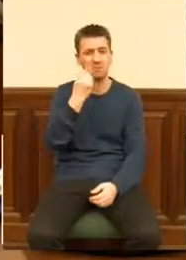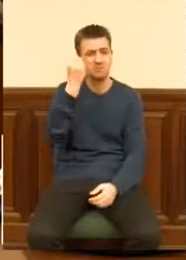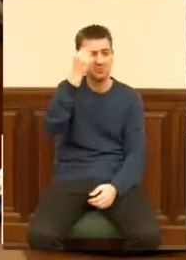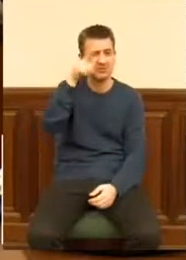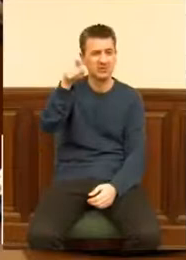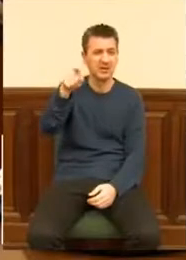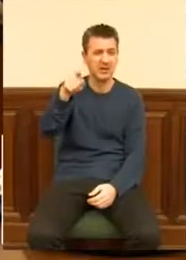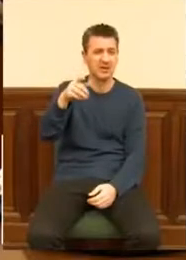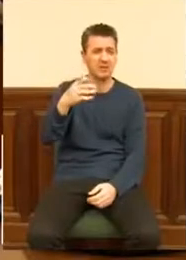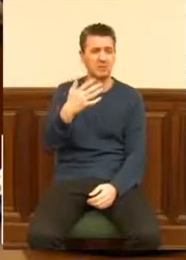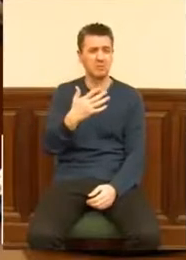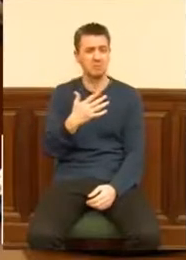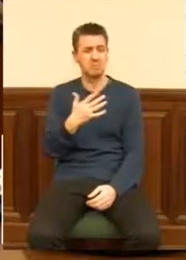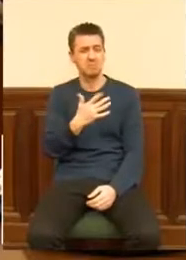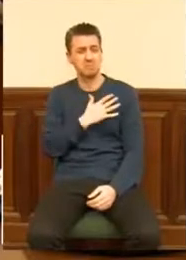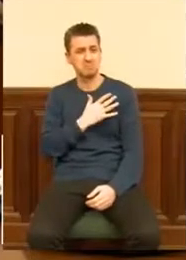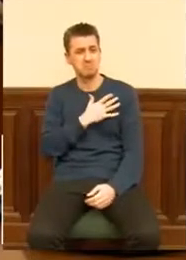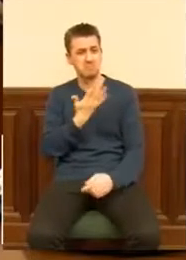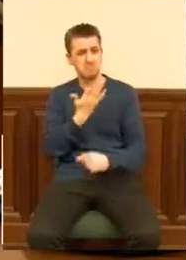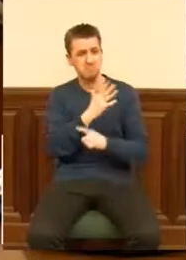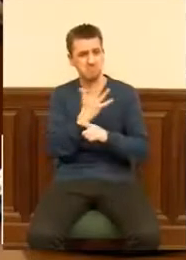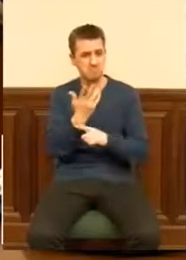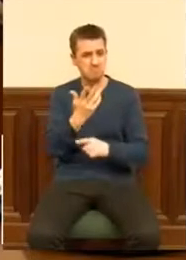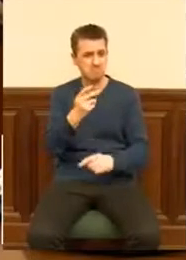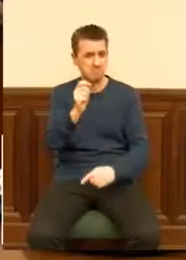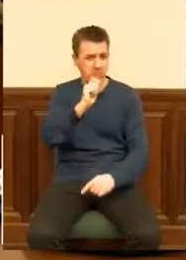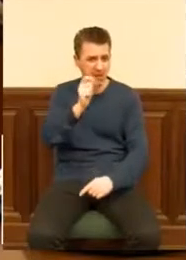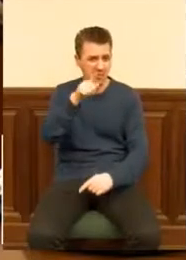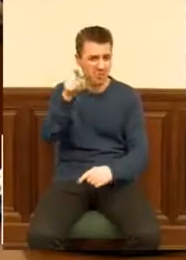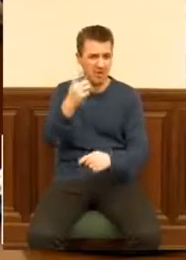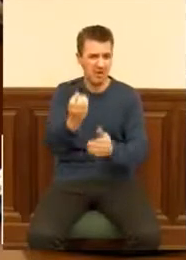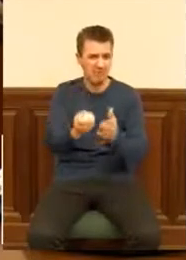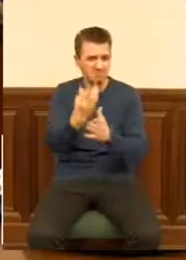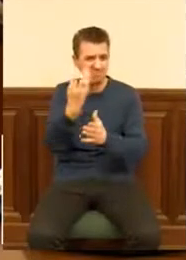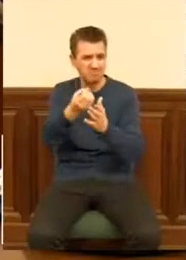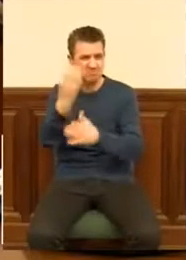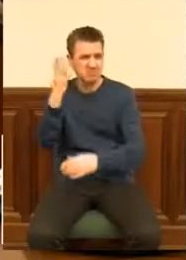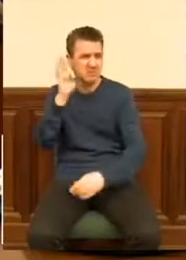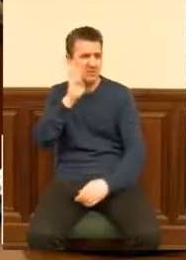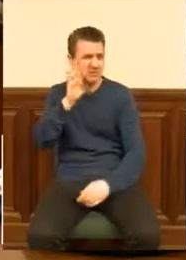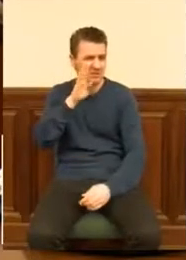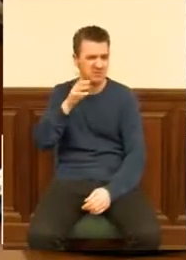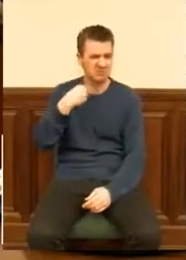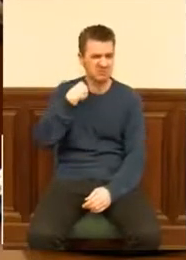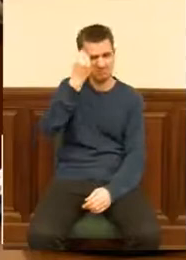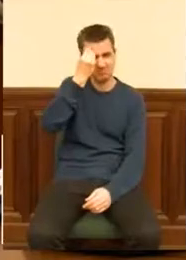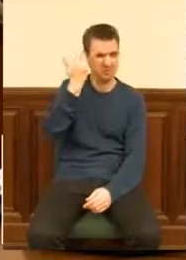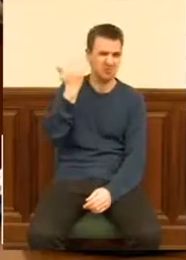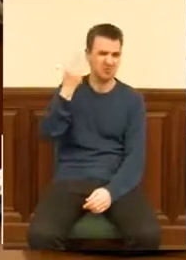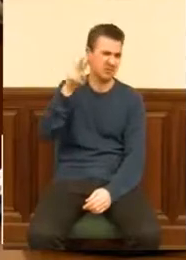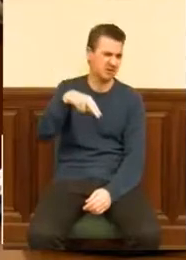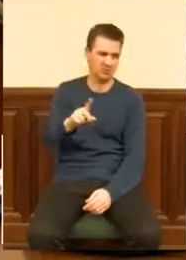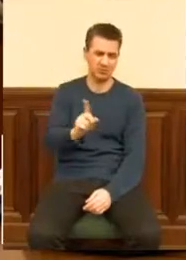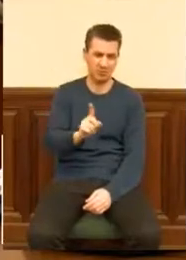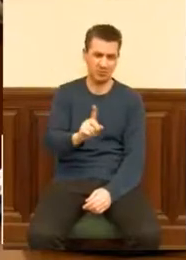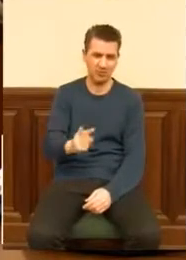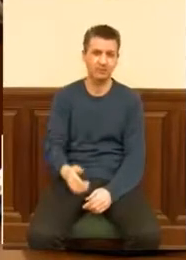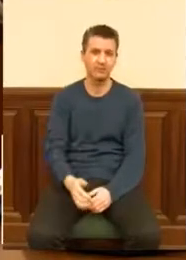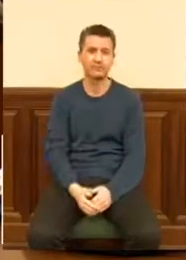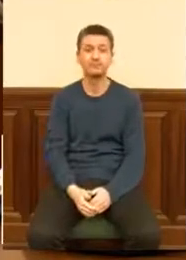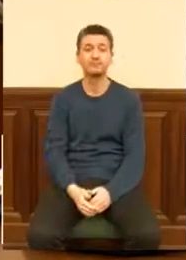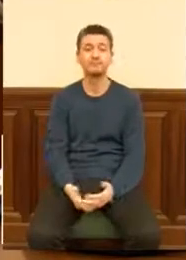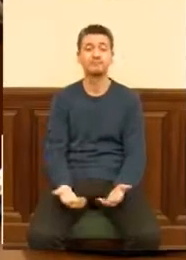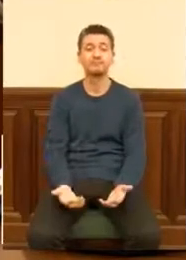plantaciones ilegales de marihuana. No olvide usted que en derecho los delitos son individuales, no son colectivos. Aquel que